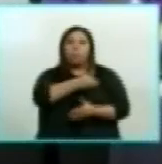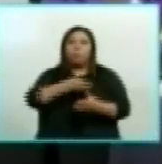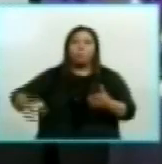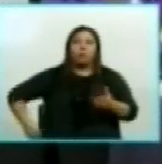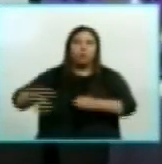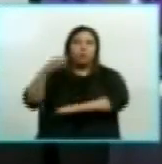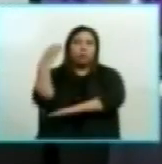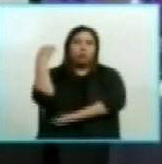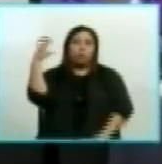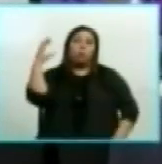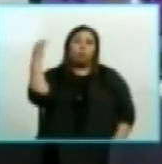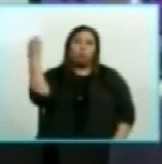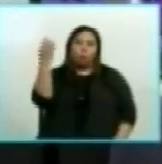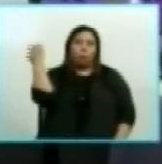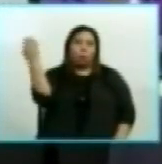de Colombia,